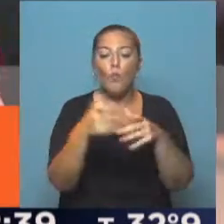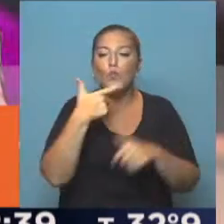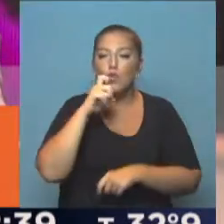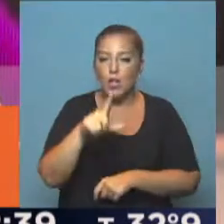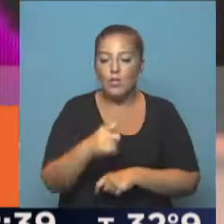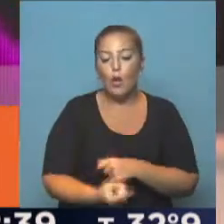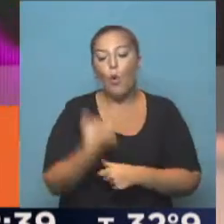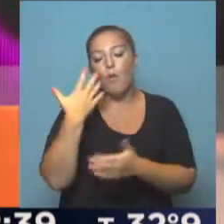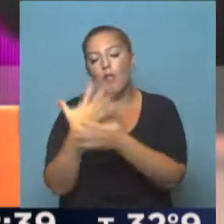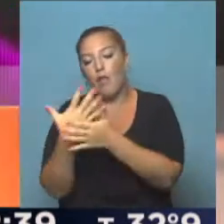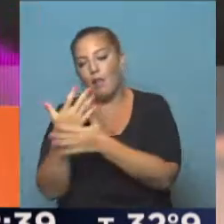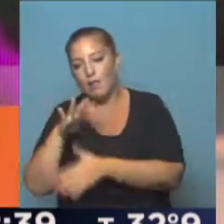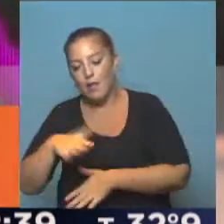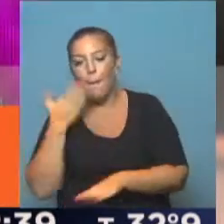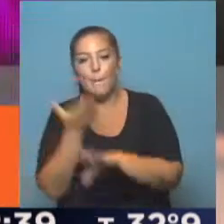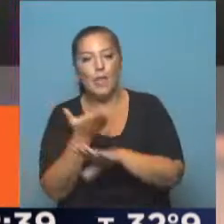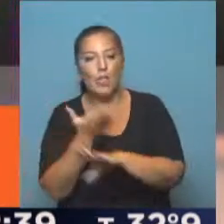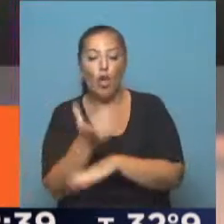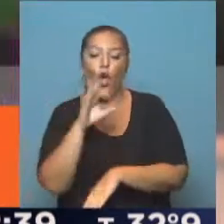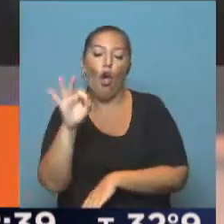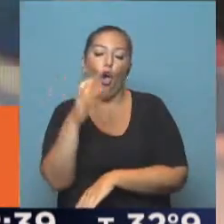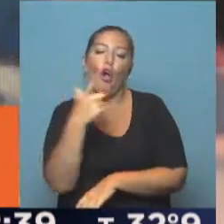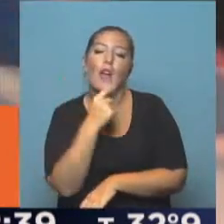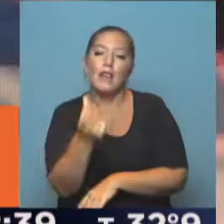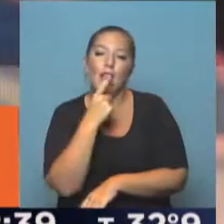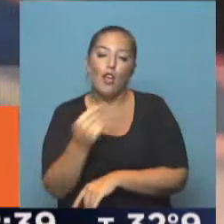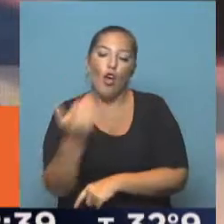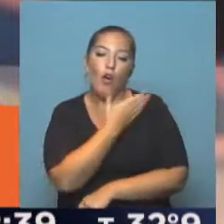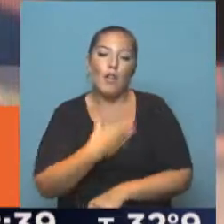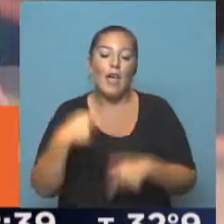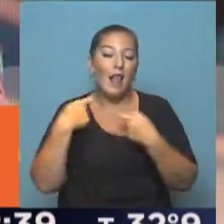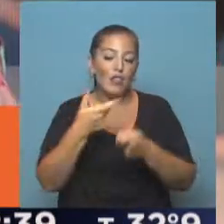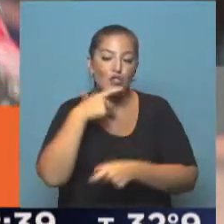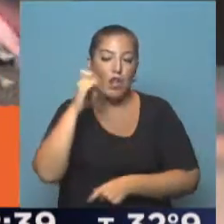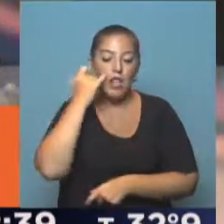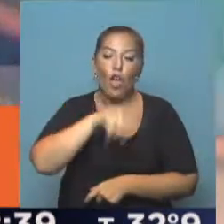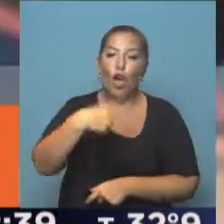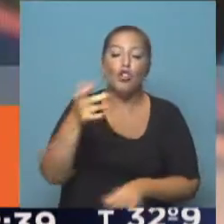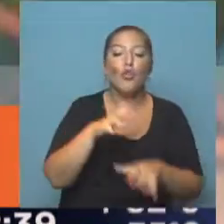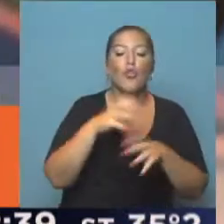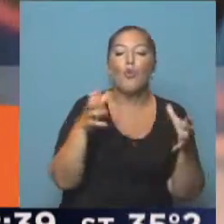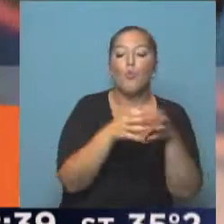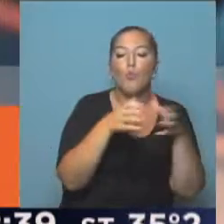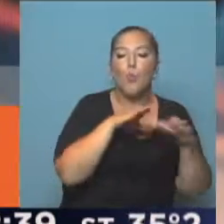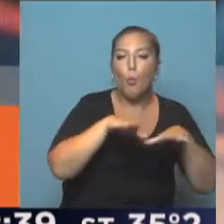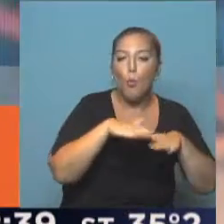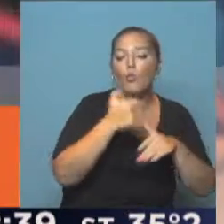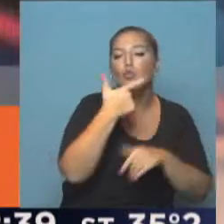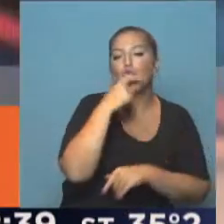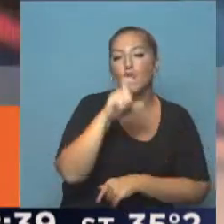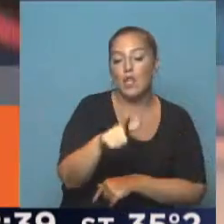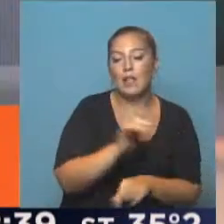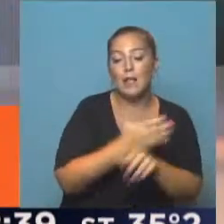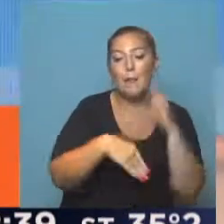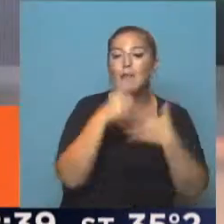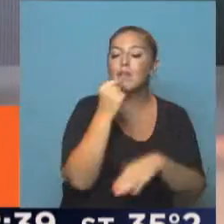Una cosa es la derecha, que le ha exigido o le ha cuestionado sobre todo el rol del Estado y el gasto social, y otra cosa son los movimientos sociales, que sobre todo lo